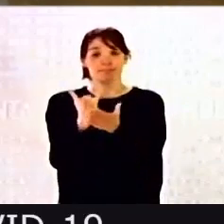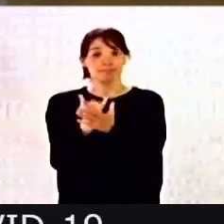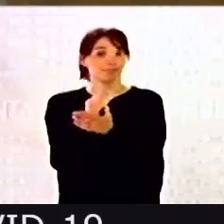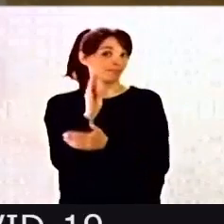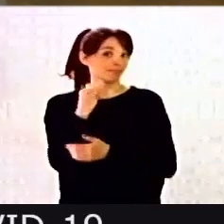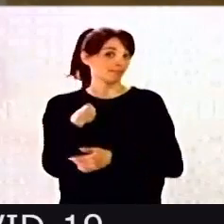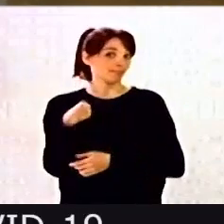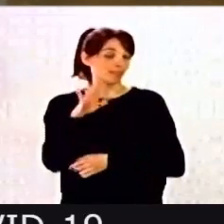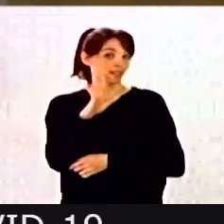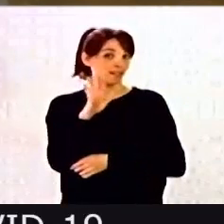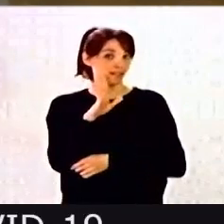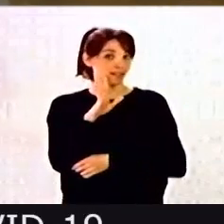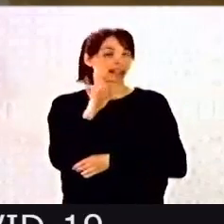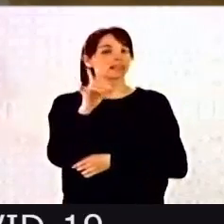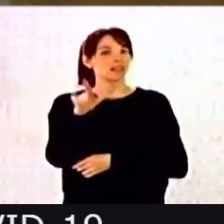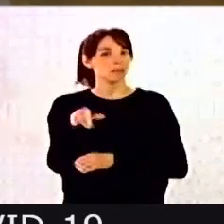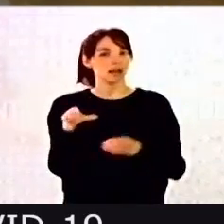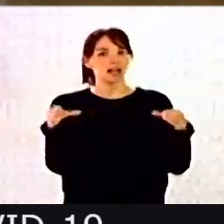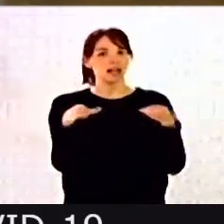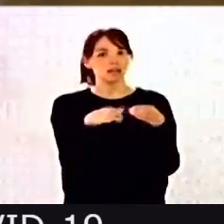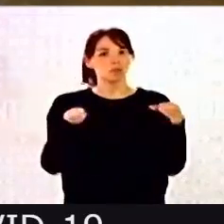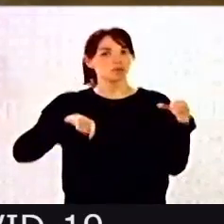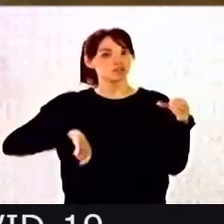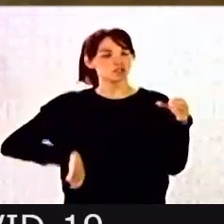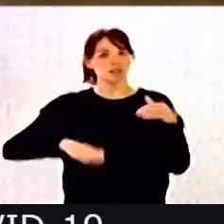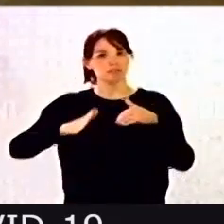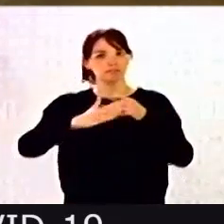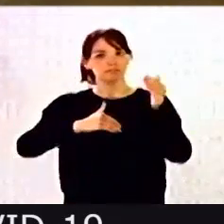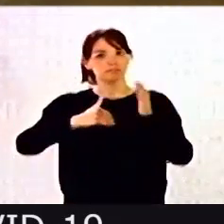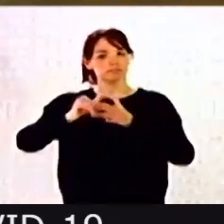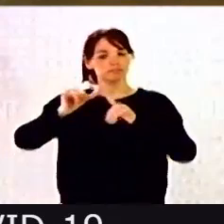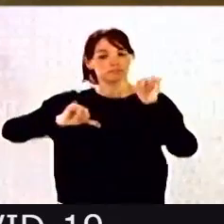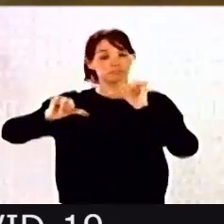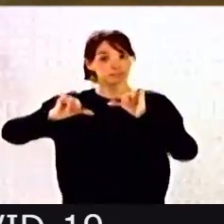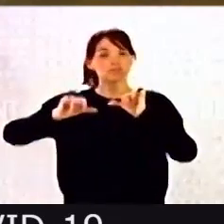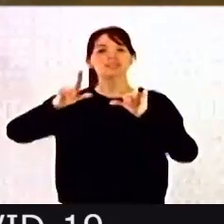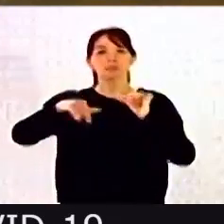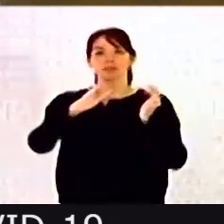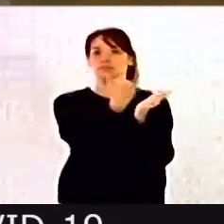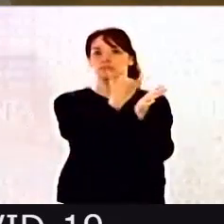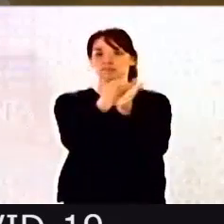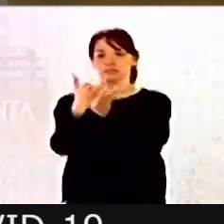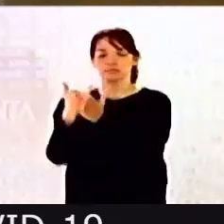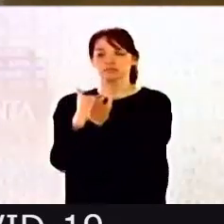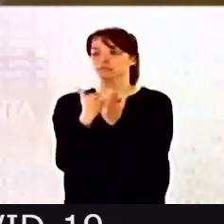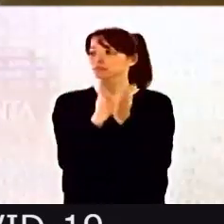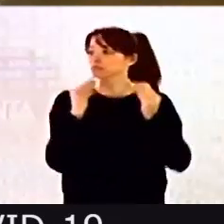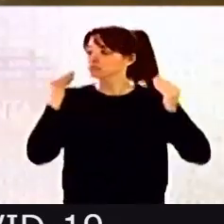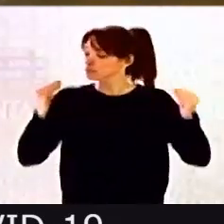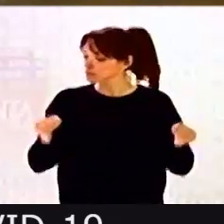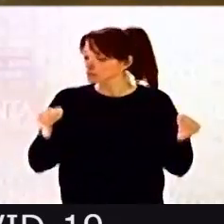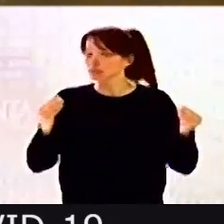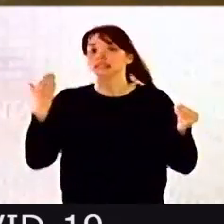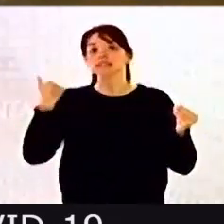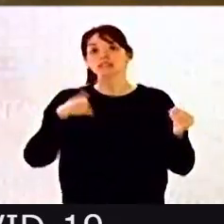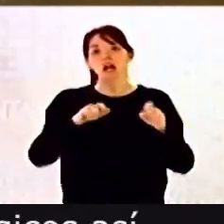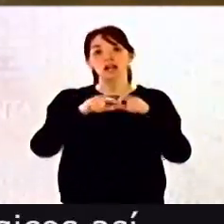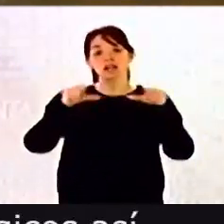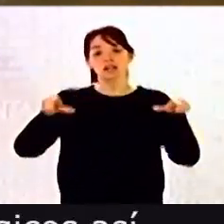aplicarán, como les decía, a los equipos quirúrgicos que van a realizar esas intervenciones. Así tendremos